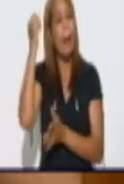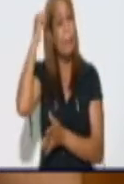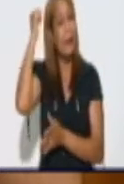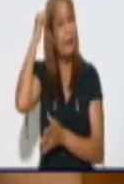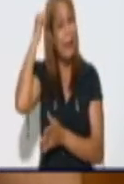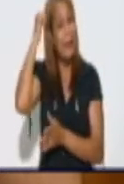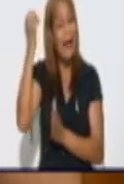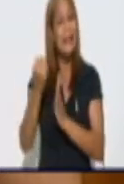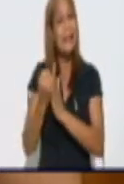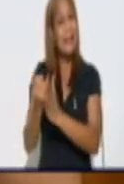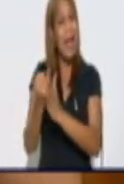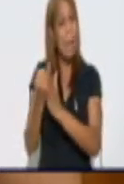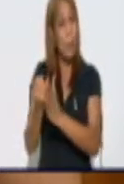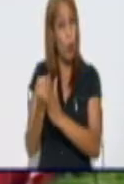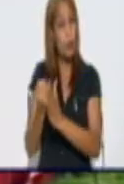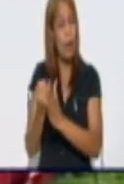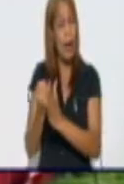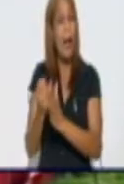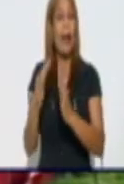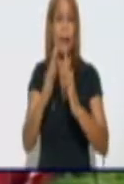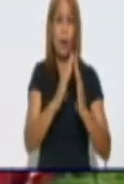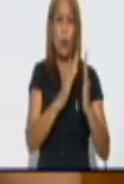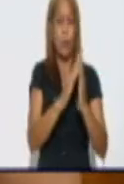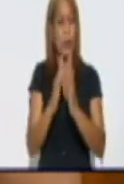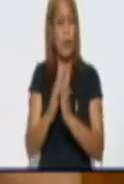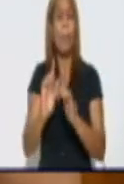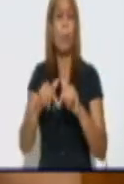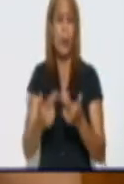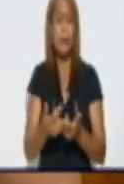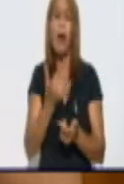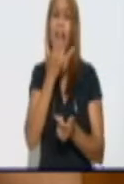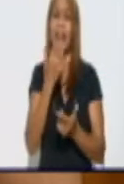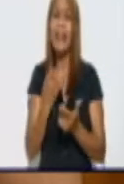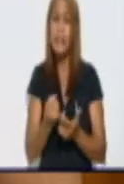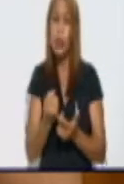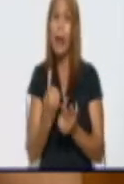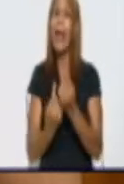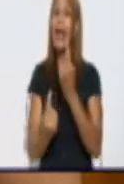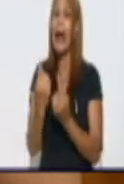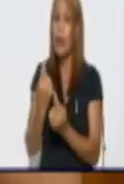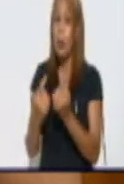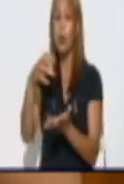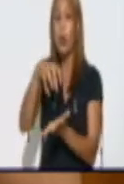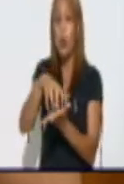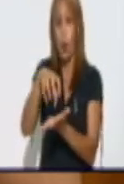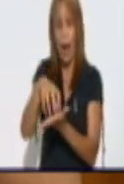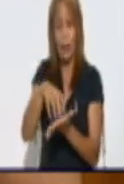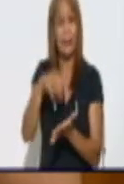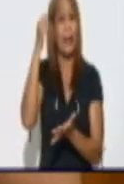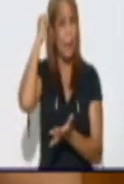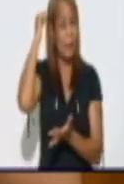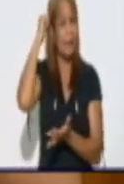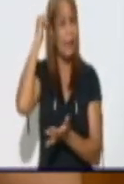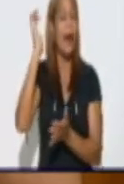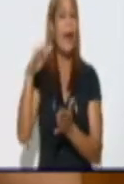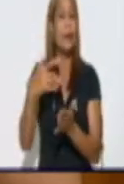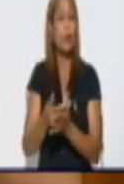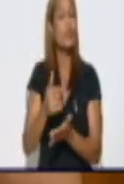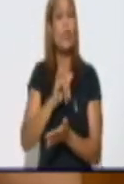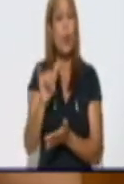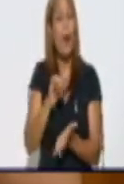con este equipo de bombeo. O sea, que es una afectación parcial. Es una afectación parcial que nosotros entonces tenemos que prestarle el servicio de agua en pipa, que también está